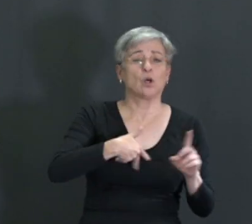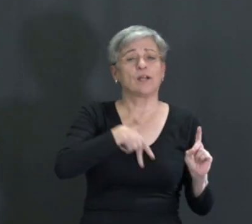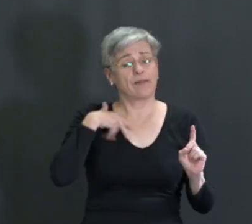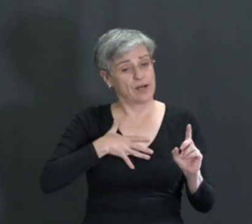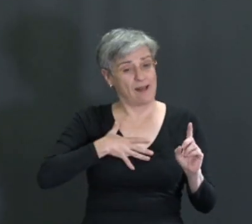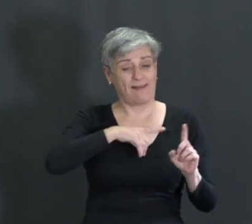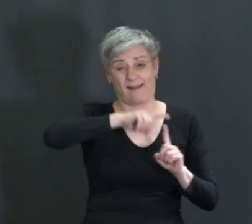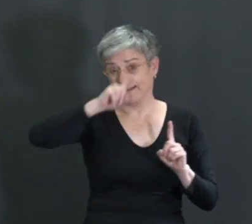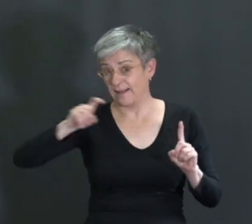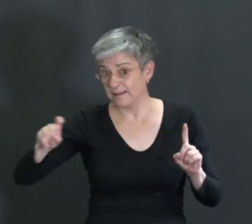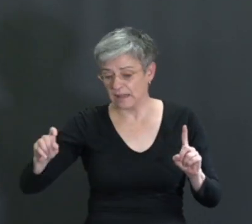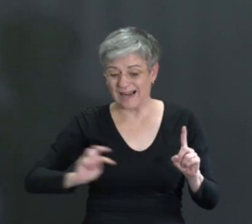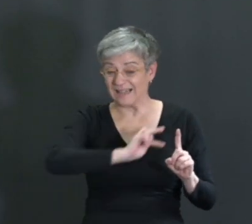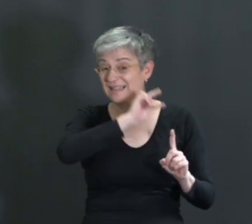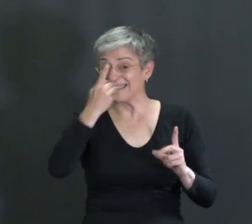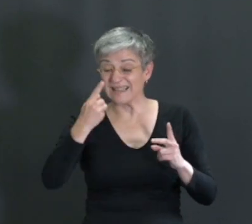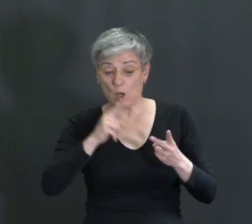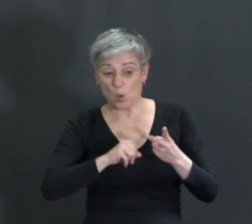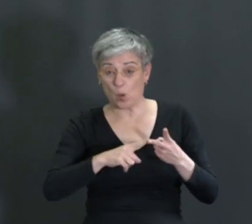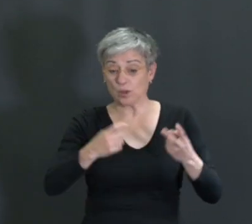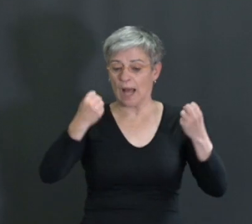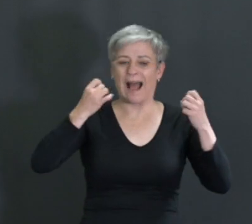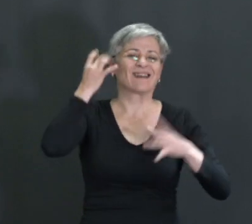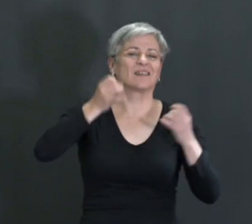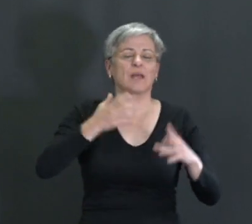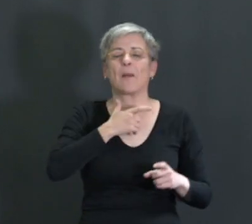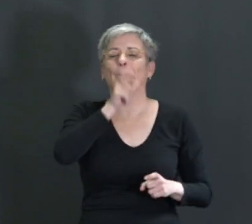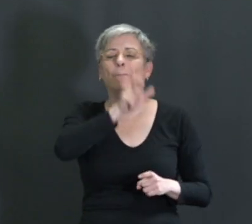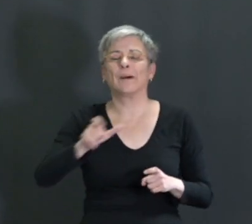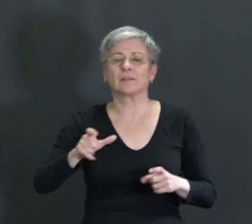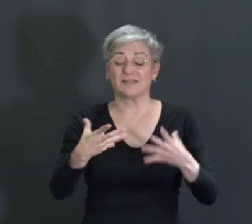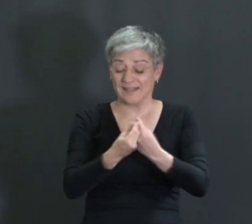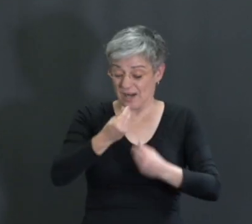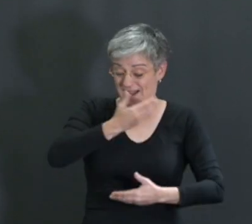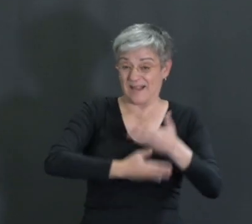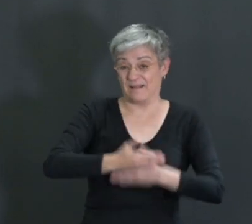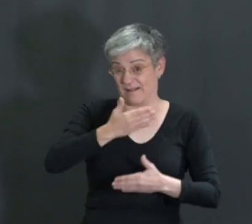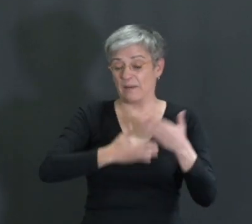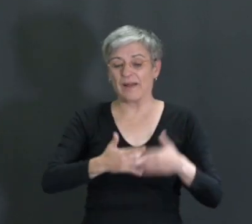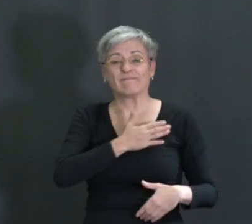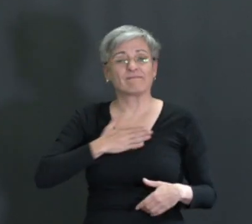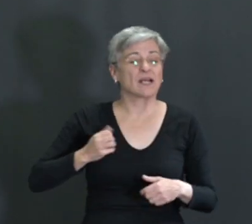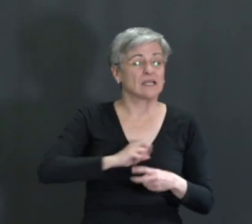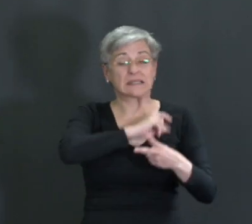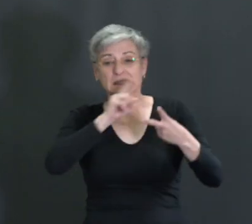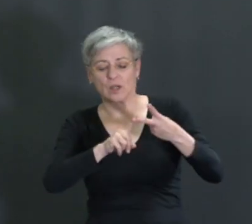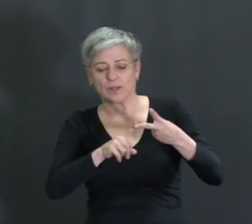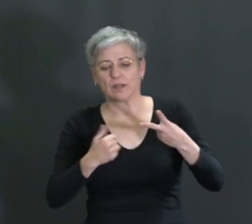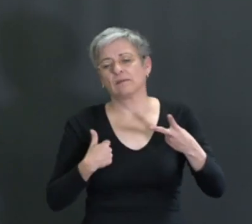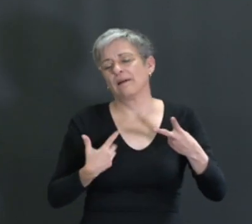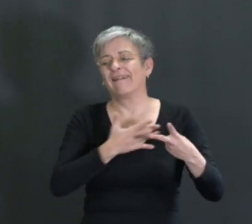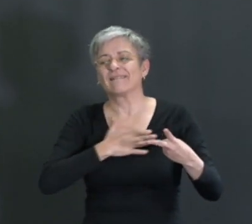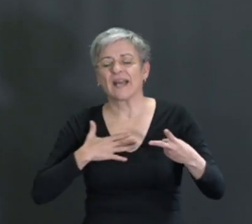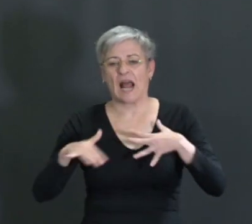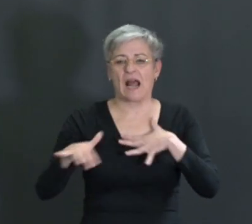del INE, la segunda actividad que quiere más las personas con discapacidad es la actividad física del